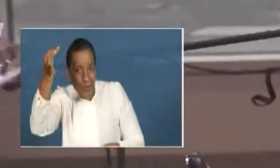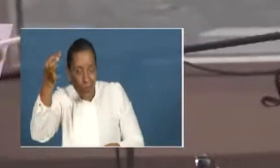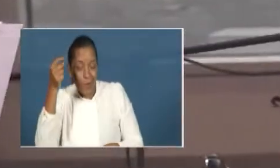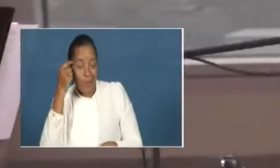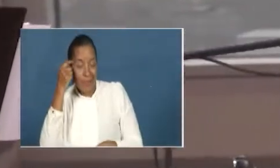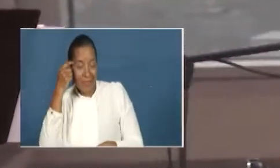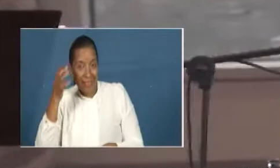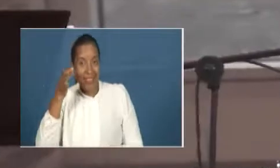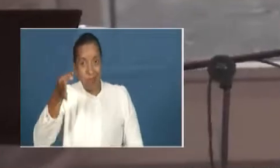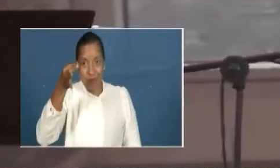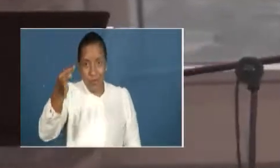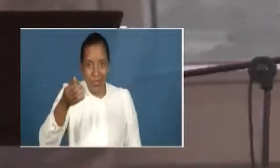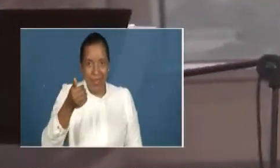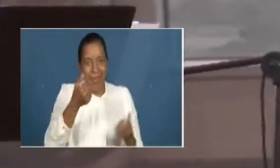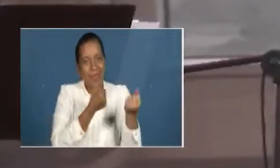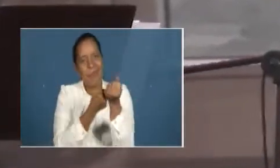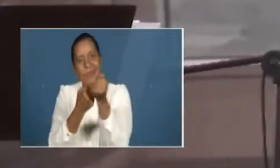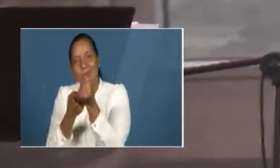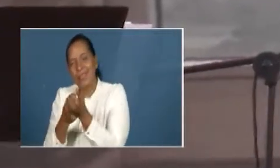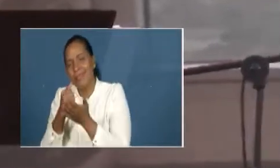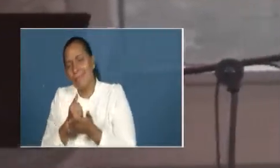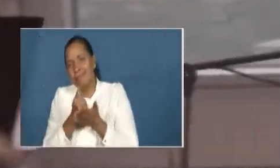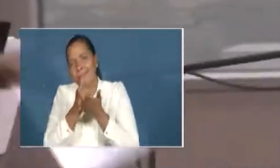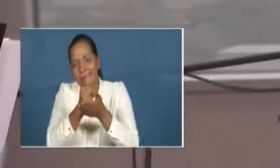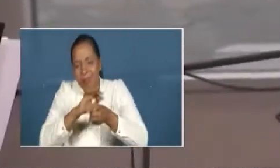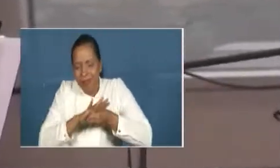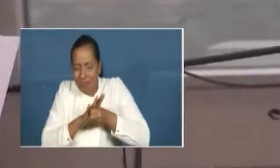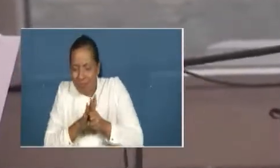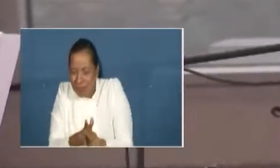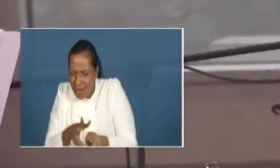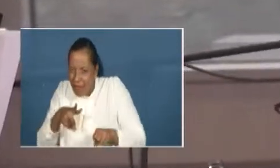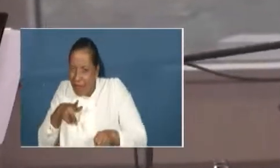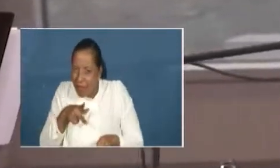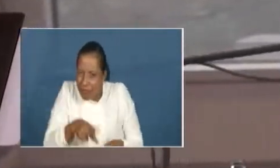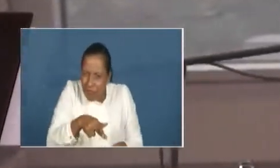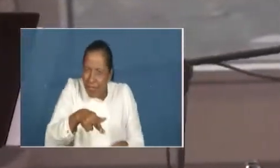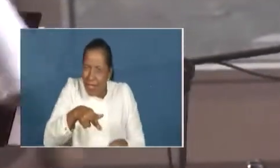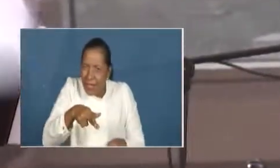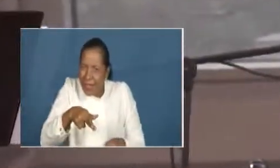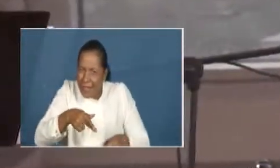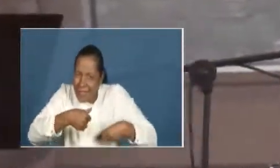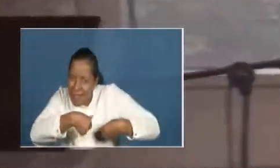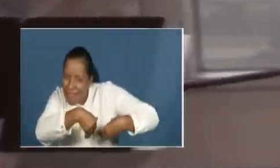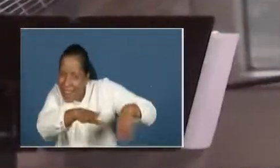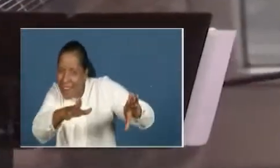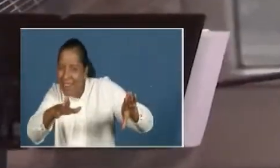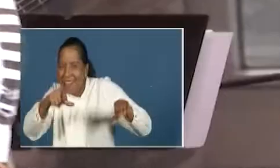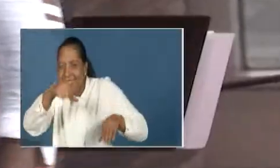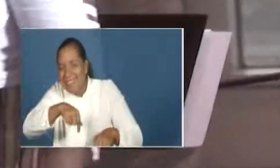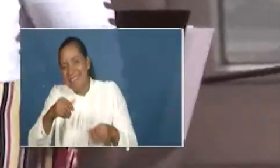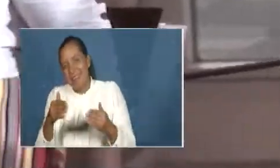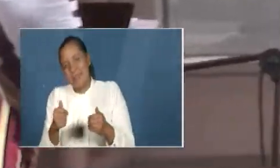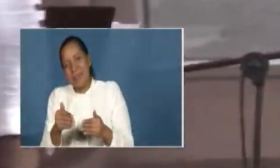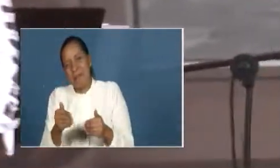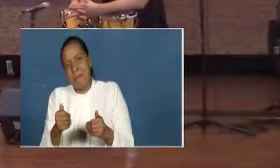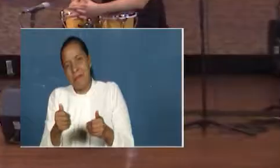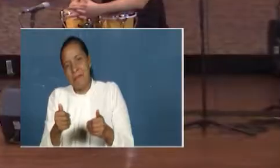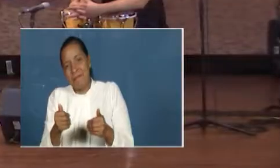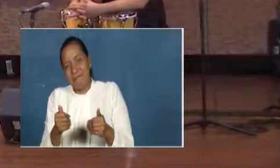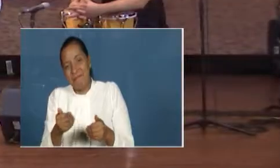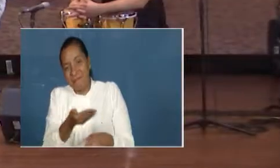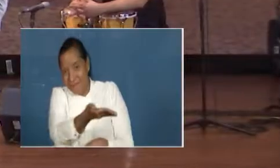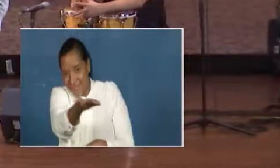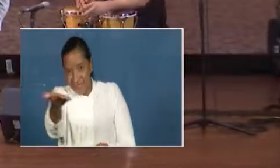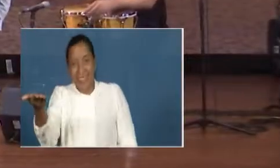poder ayudar a que el COVID-19 se vaya de Panamá. Porque de que se va, se va. Se va. Se va. Así se que, va. Damas y